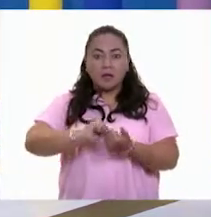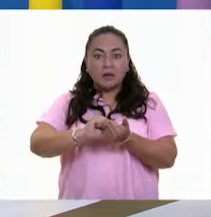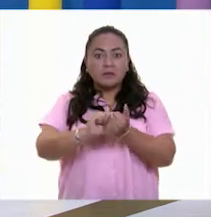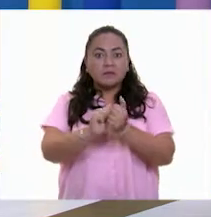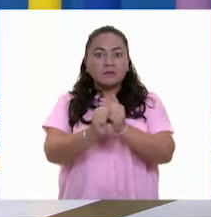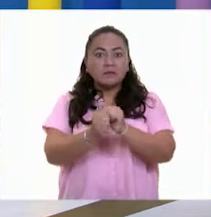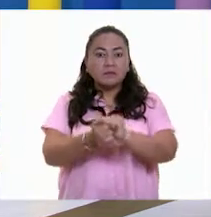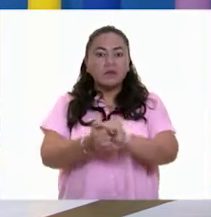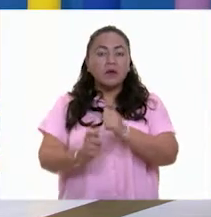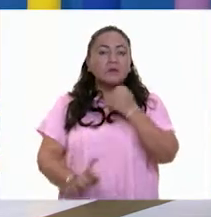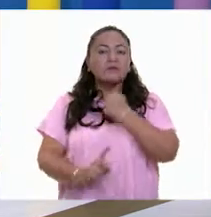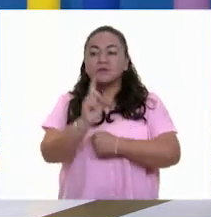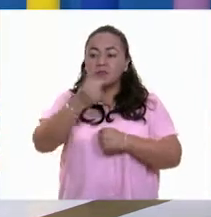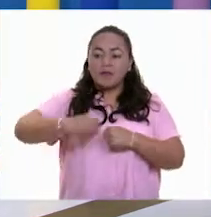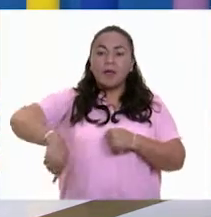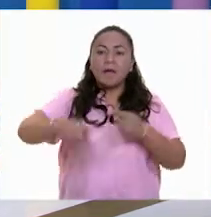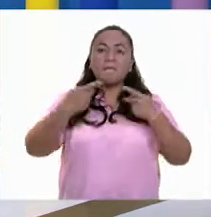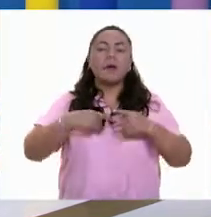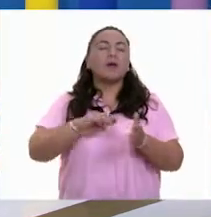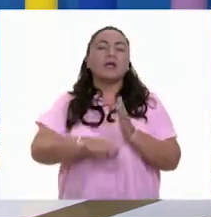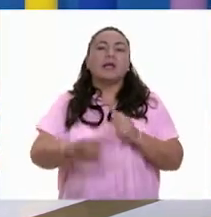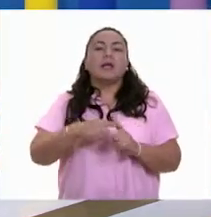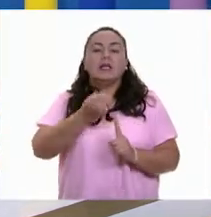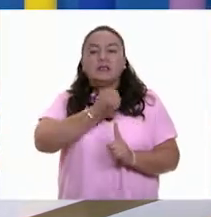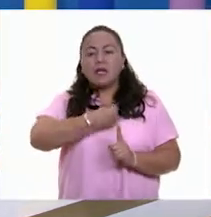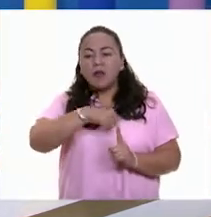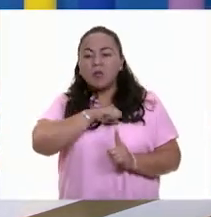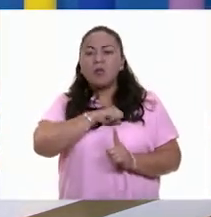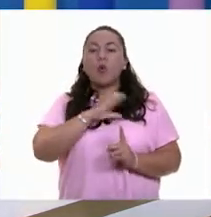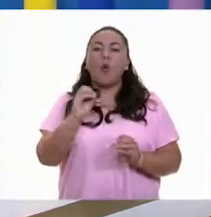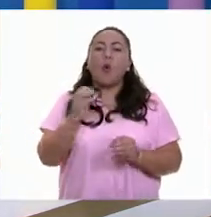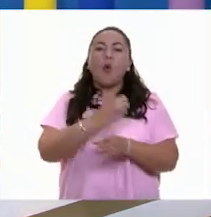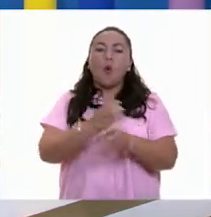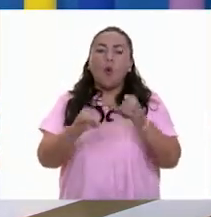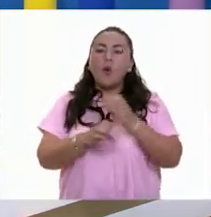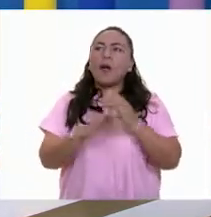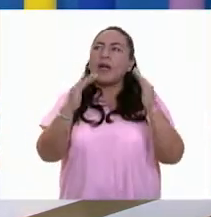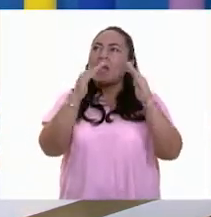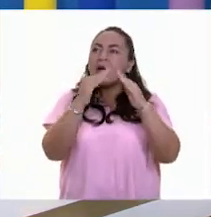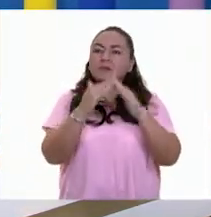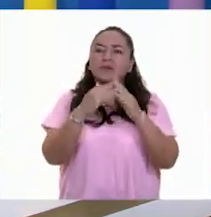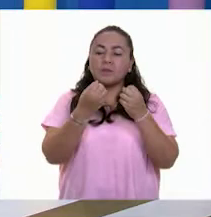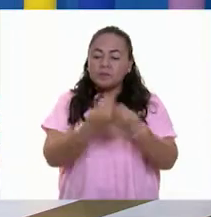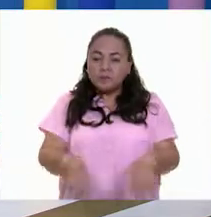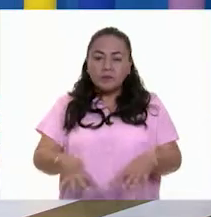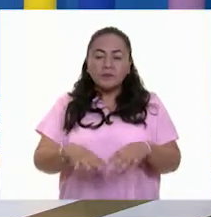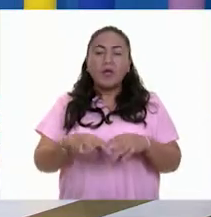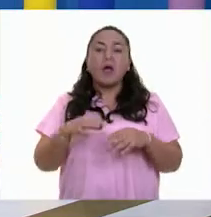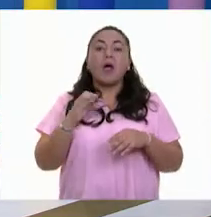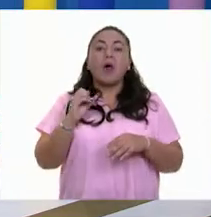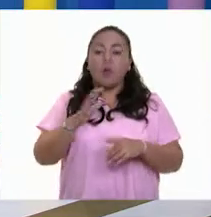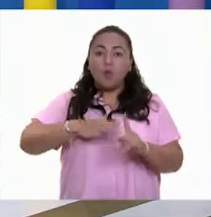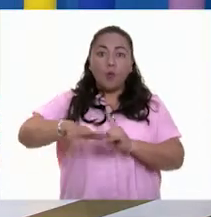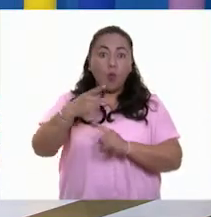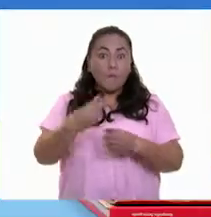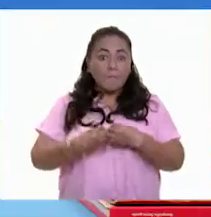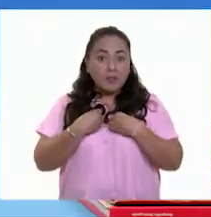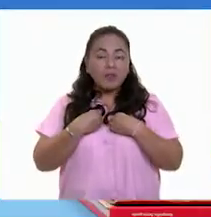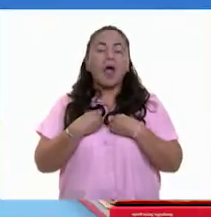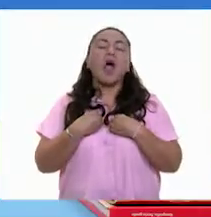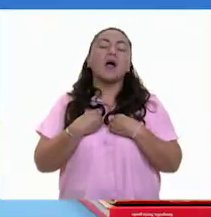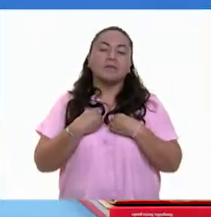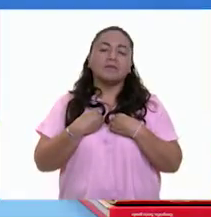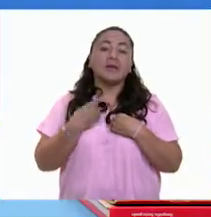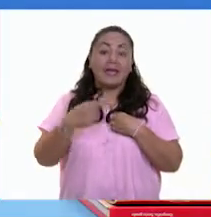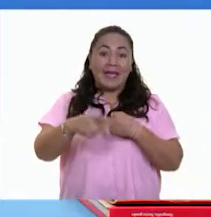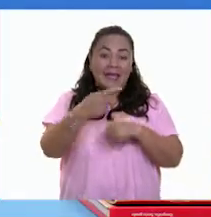decir, daña a las personas en su salud, sus bienes o su vida, entonces el riesgo se vuelve un desastre.